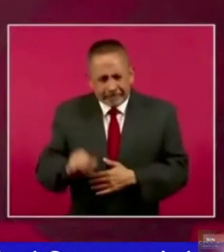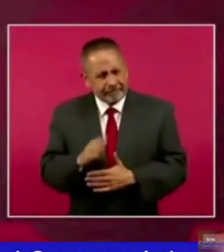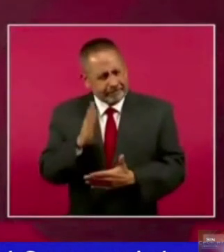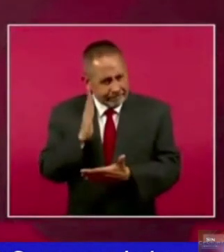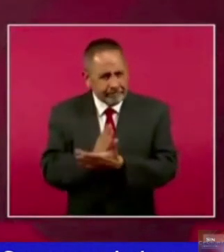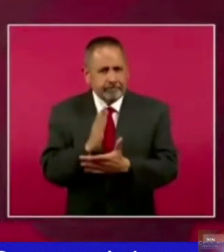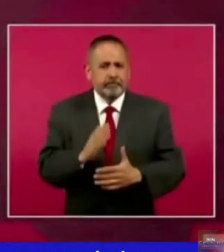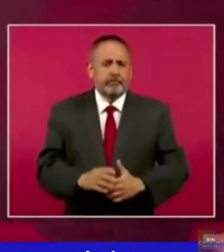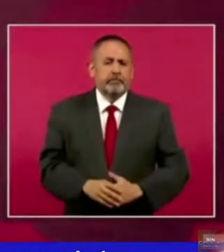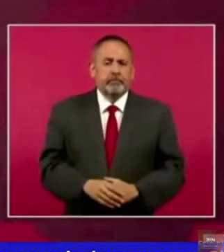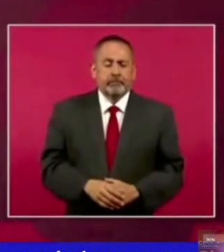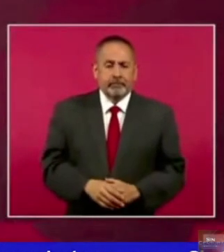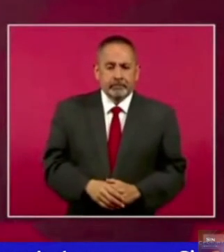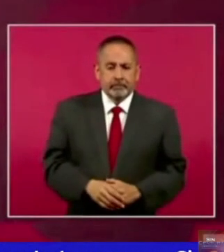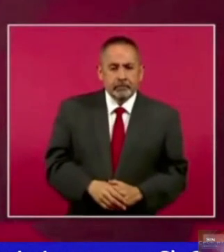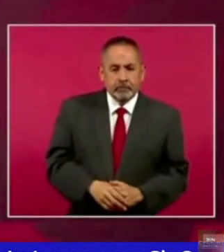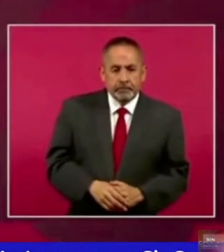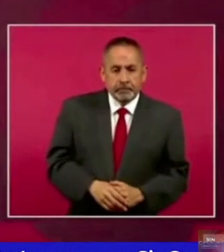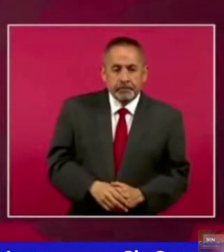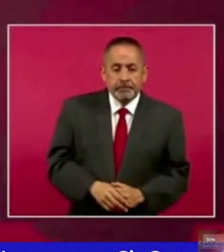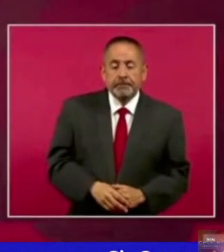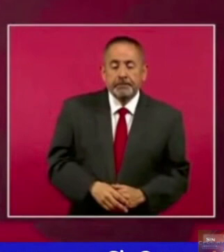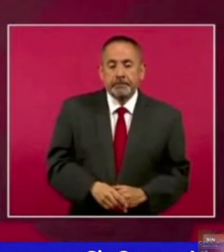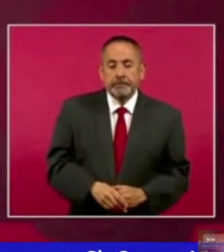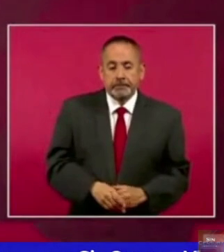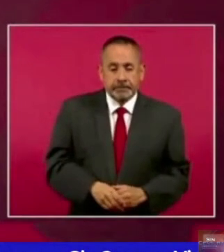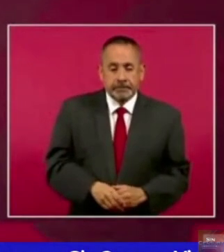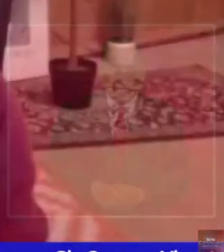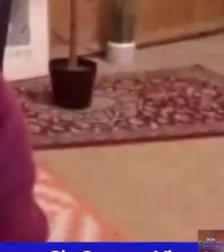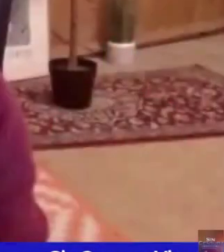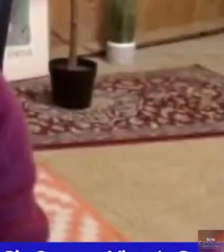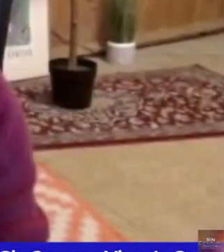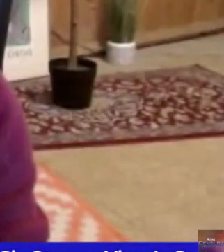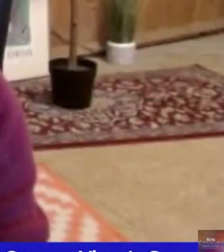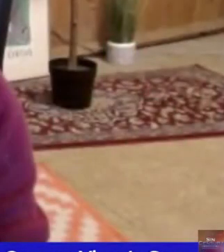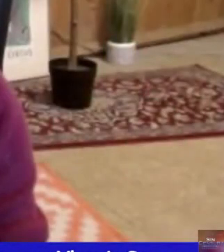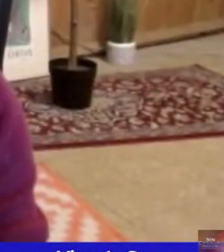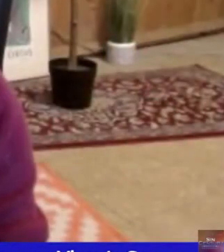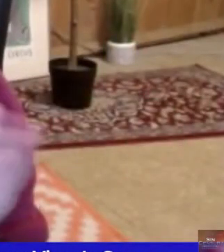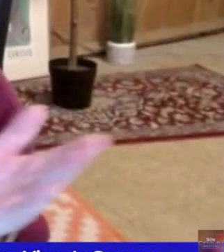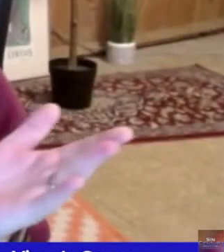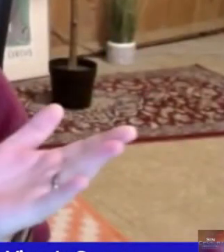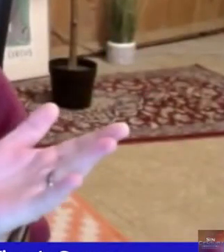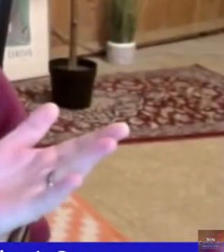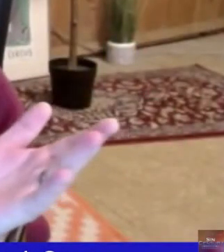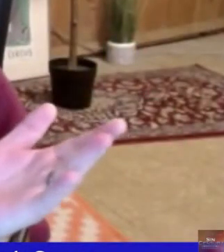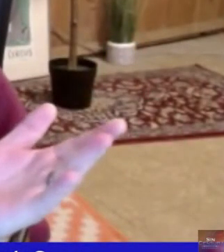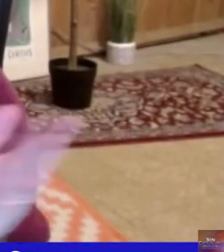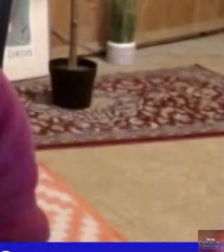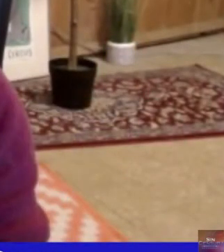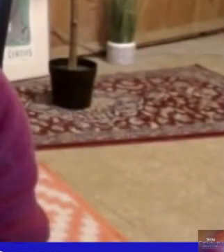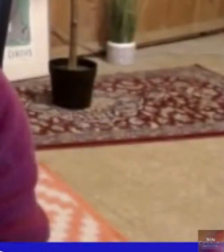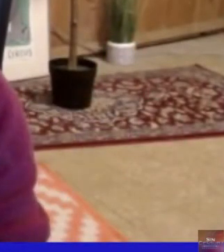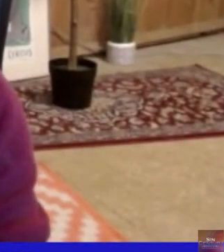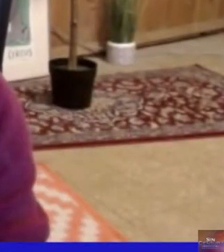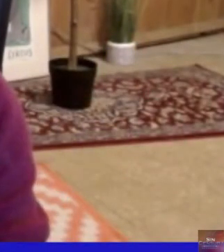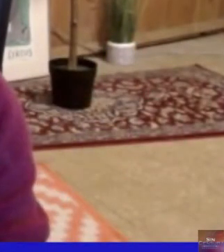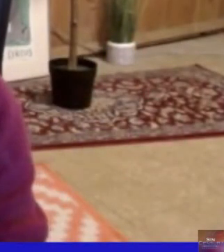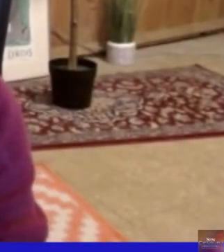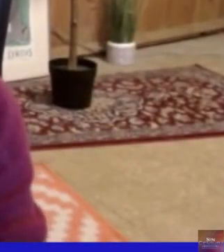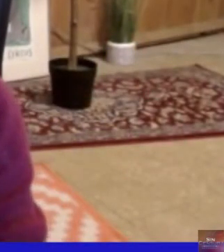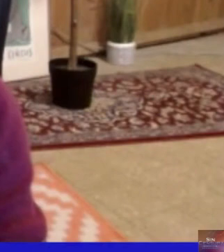lo va a repetir hasta el cansancio el presidente López Obrador, para que no vuelva a repetirse. Y hay que hacer el cuestionamiento nosotros